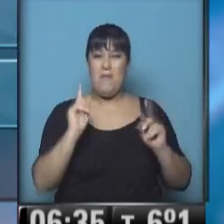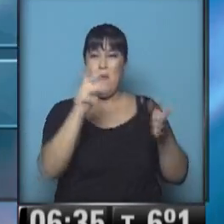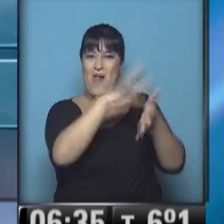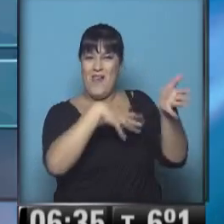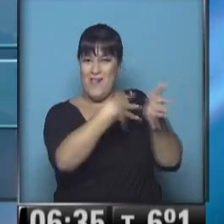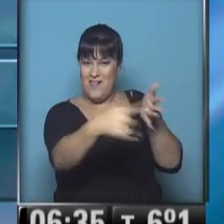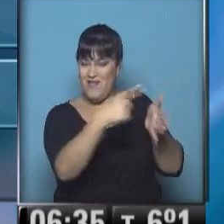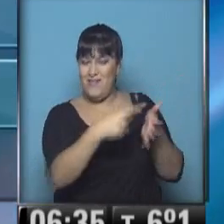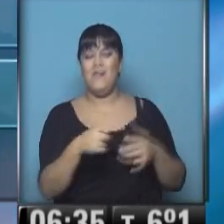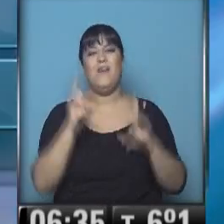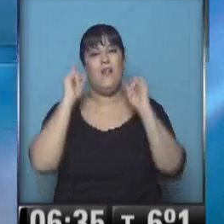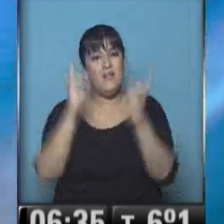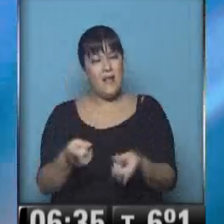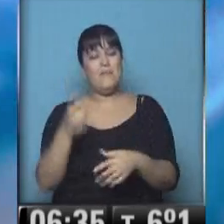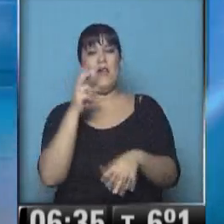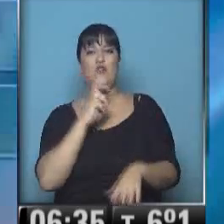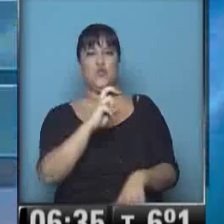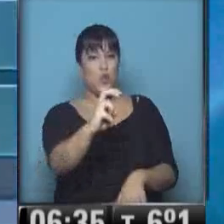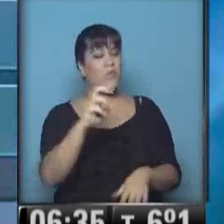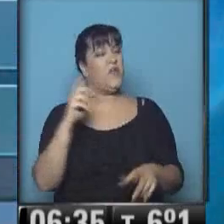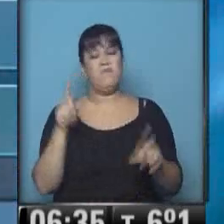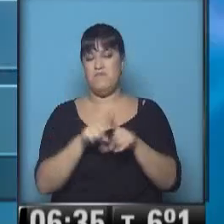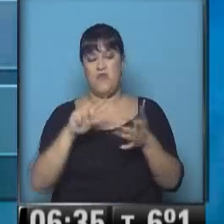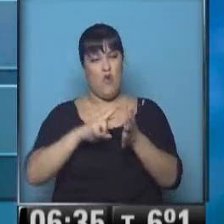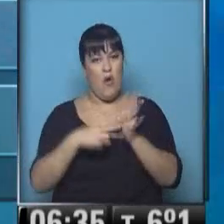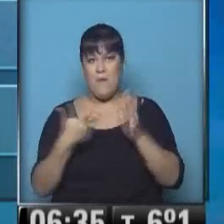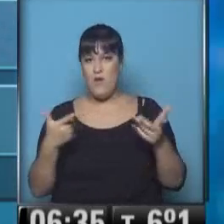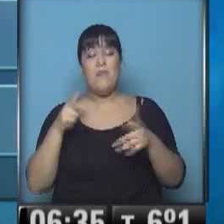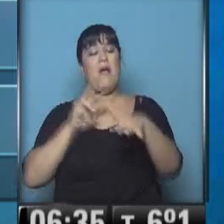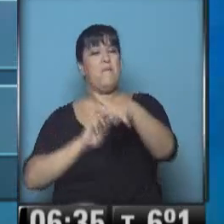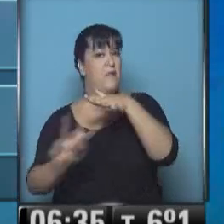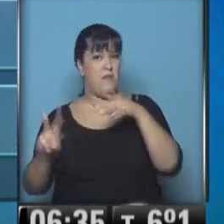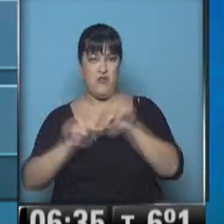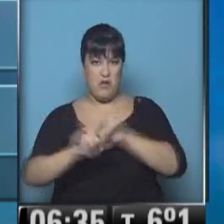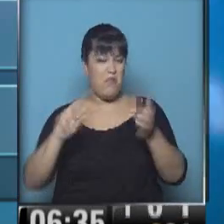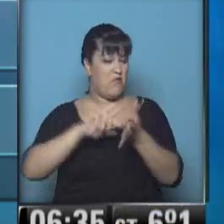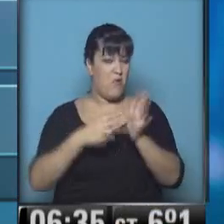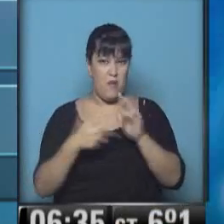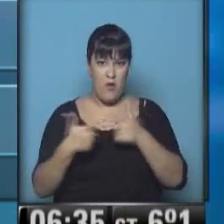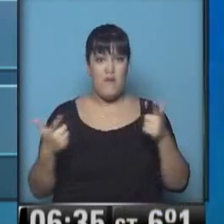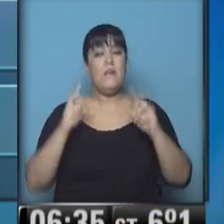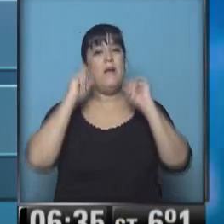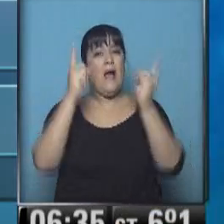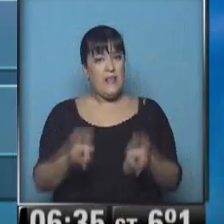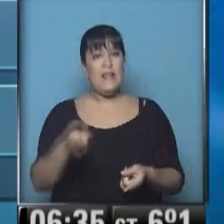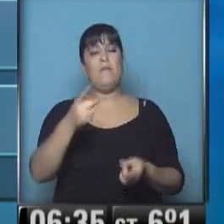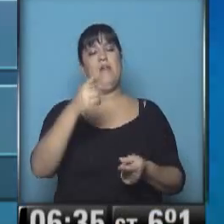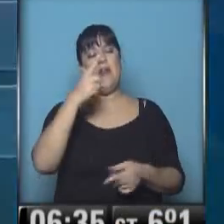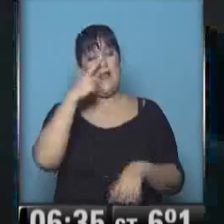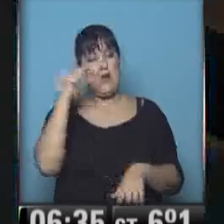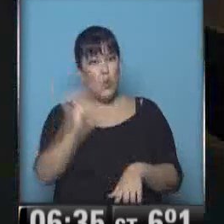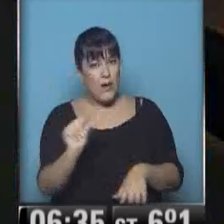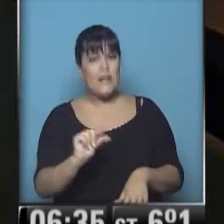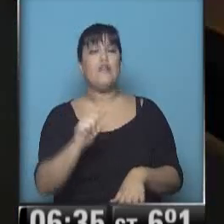esta placa, al igual que las 6 líneas de subtes y premetro. Volvemos en minutos y compartimos también el estado del tránsito en